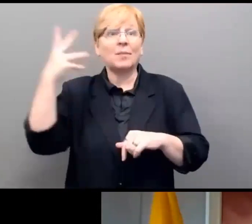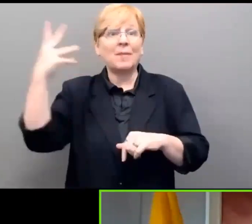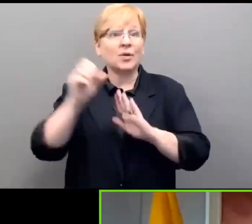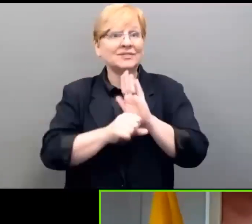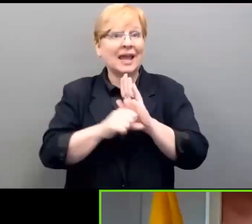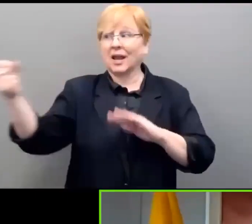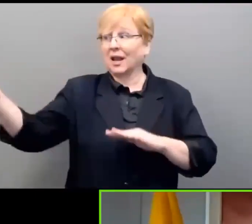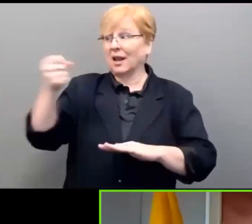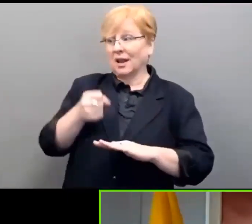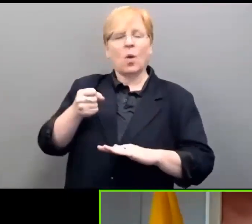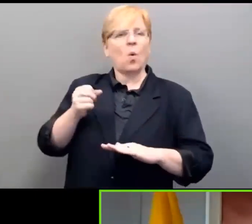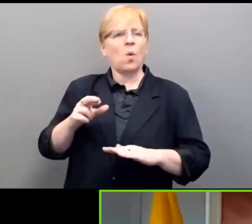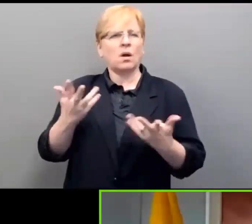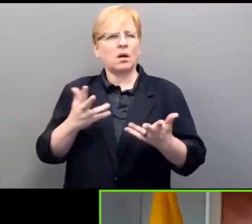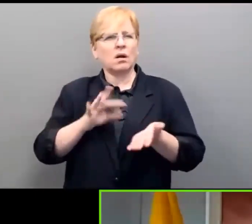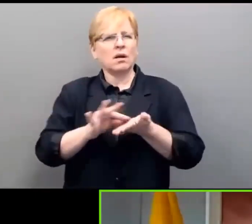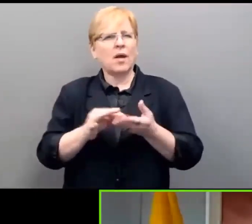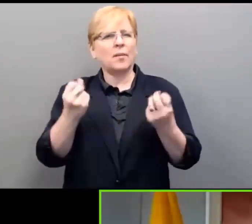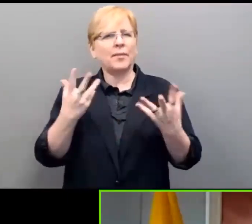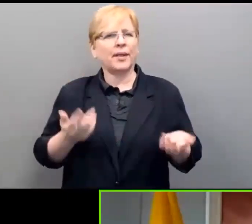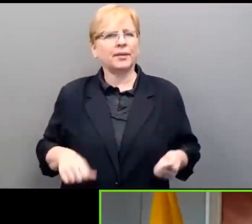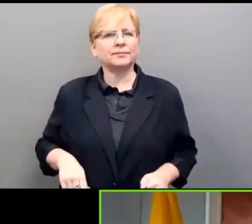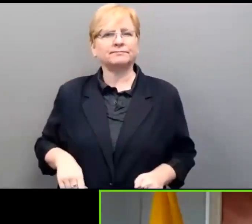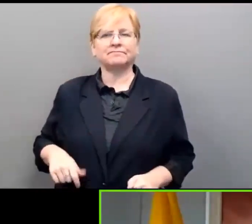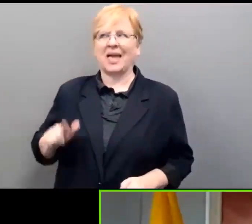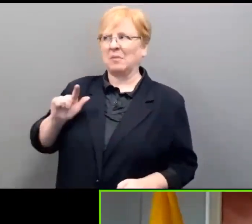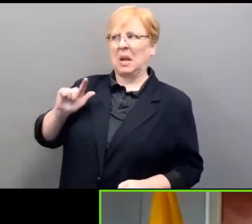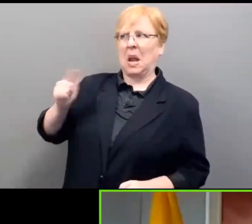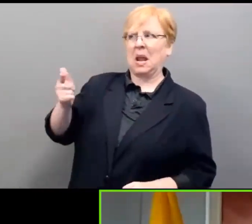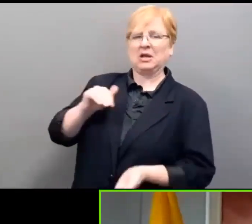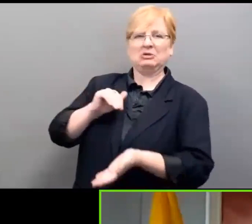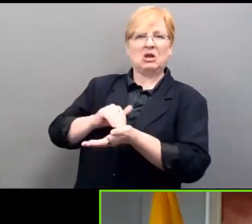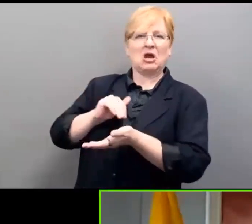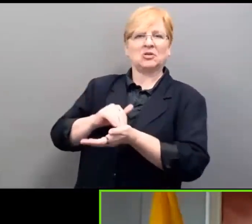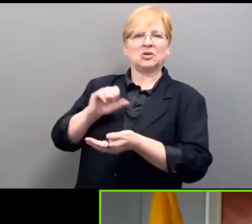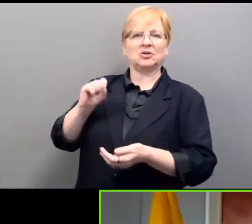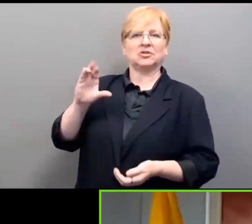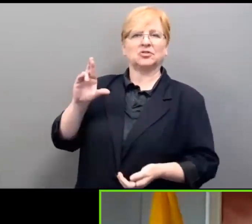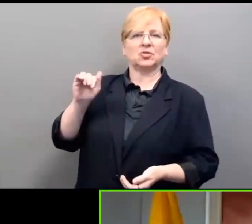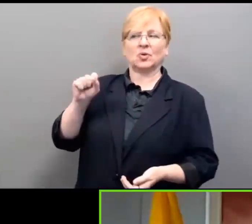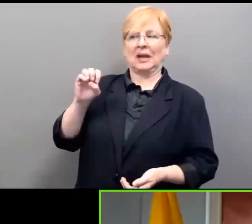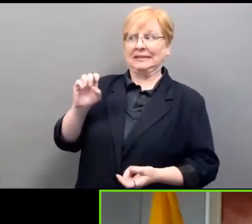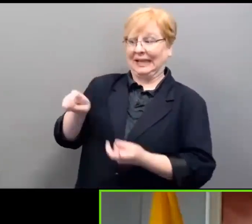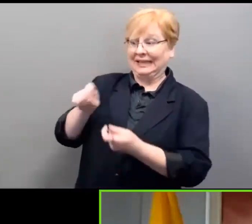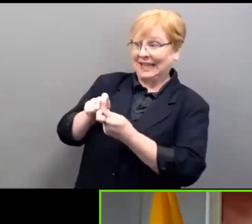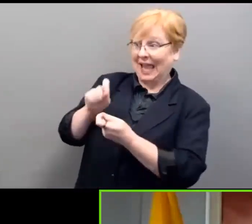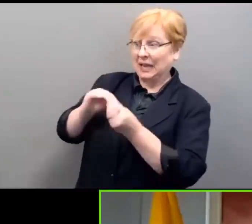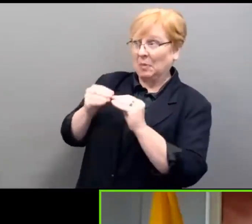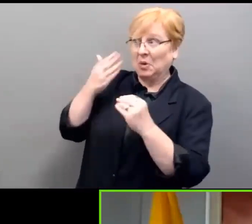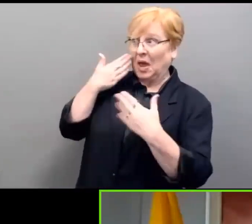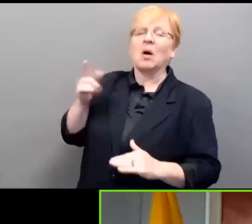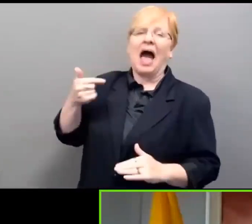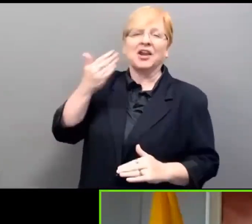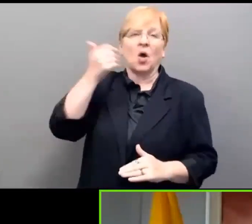nm.org, ahí es donde puedes buscar tu información sobre la vacuna. Puedes entrar ahí. Si tus datos no son correctos, por